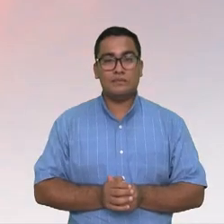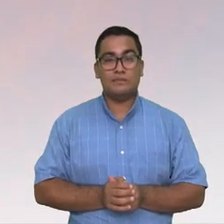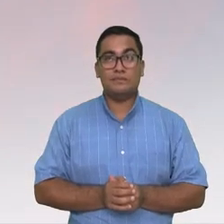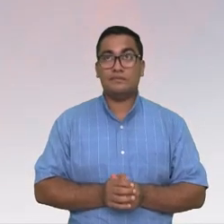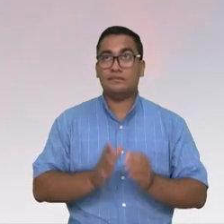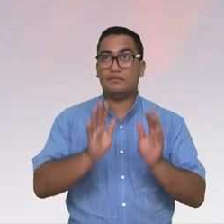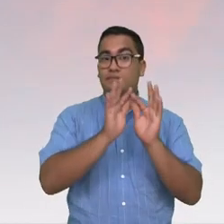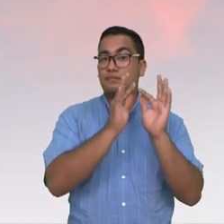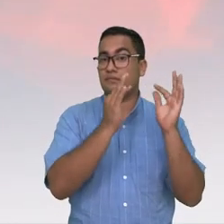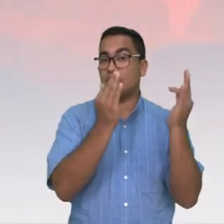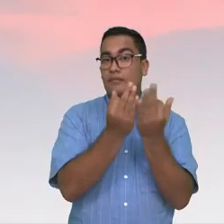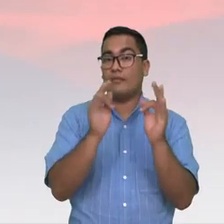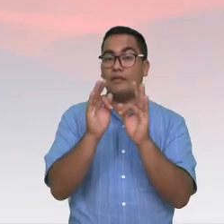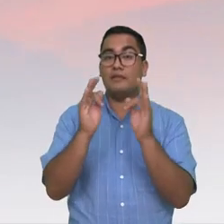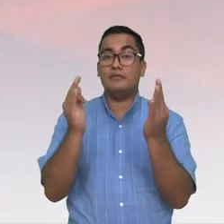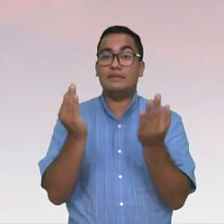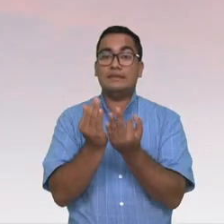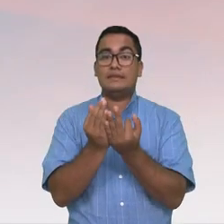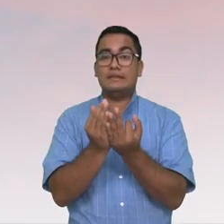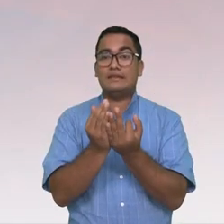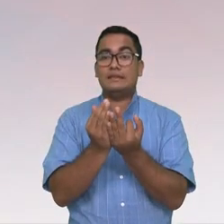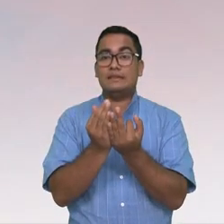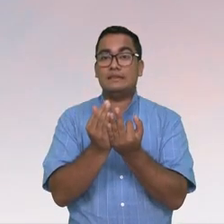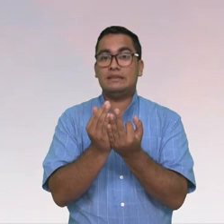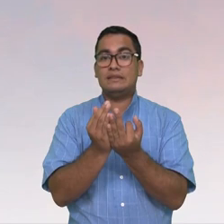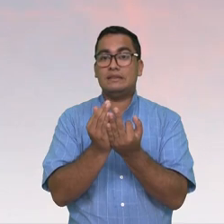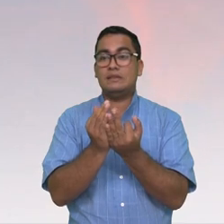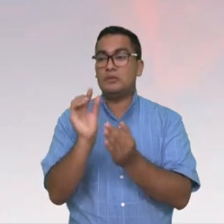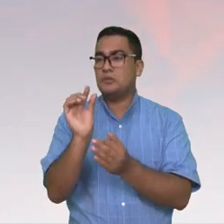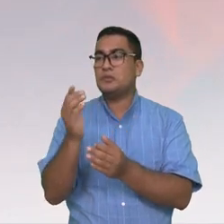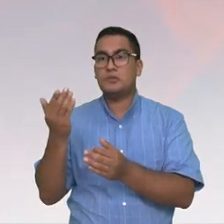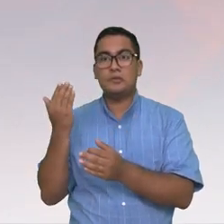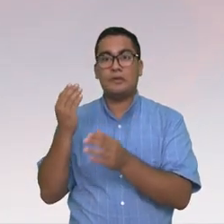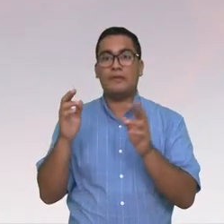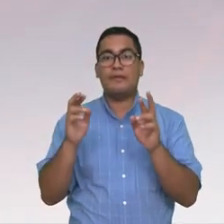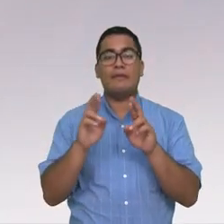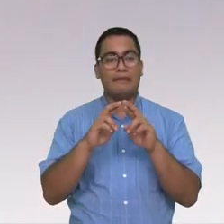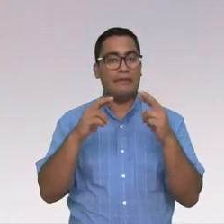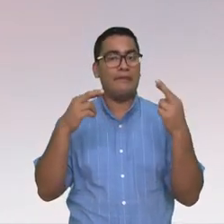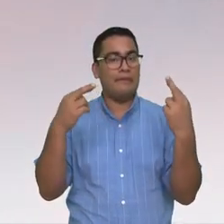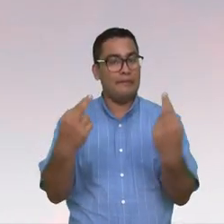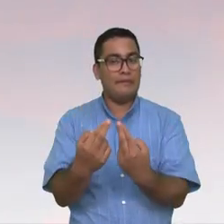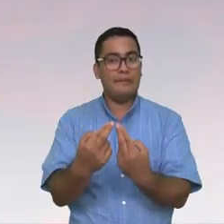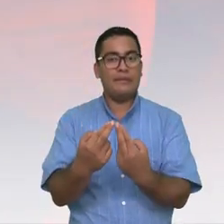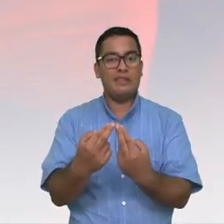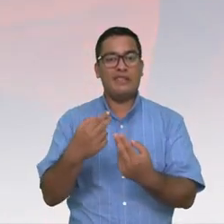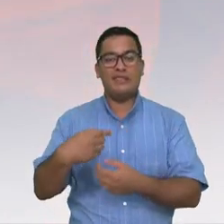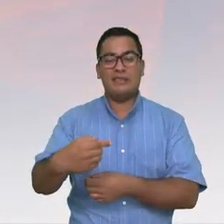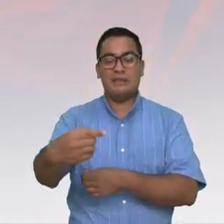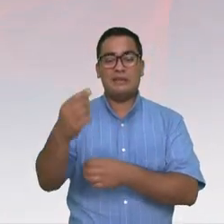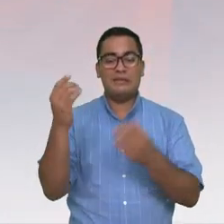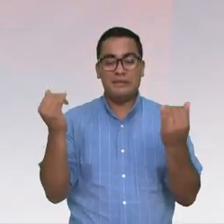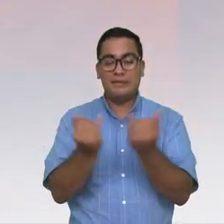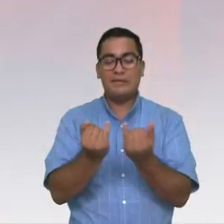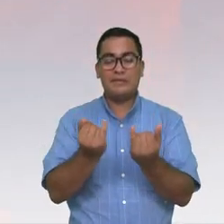Querida familia, acabamos de concluir nuestra comunicación de todos los días y tal y como